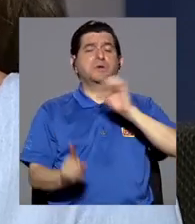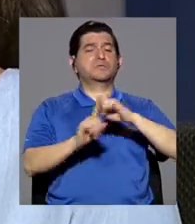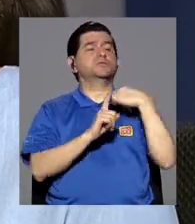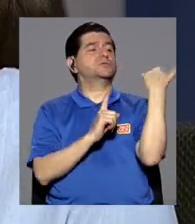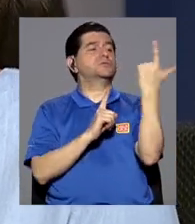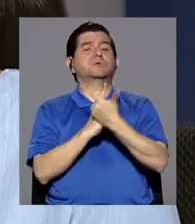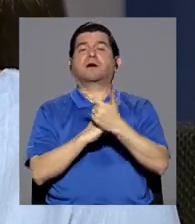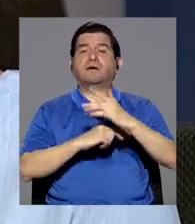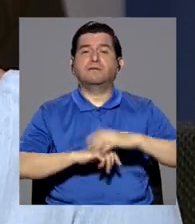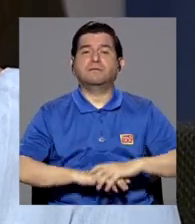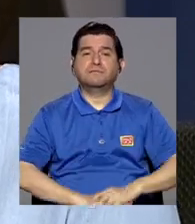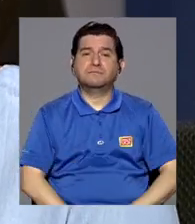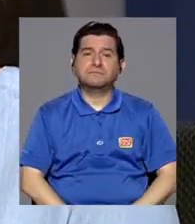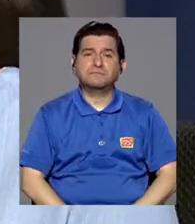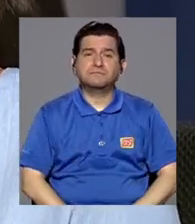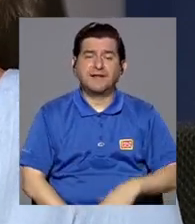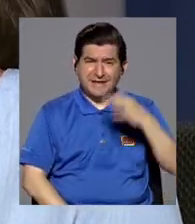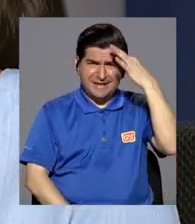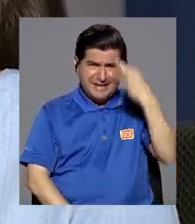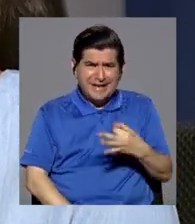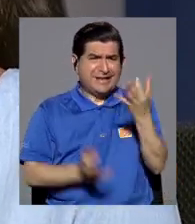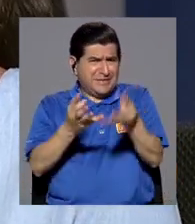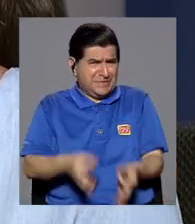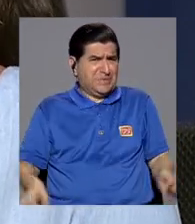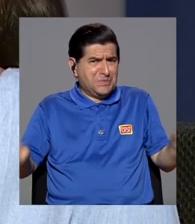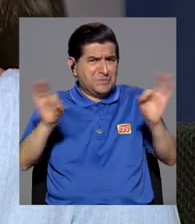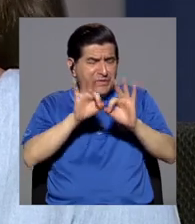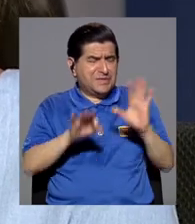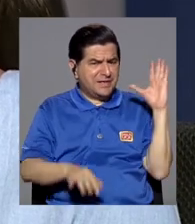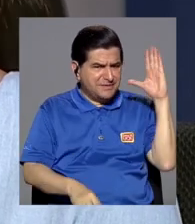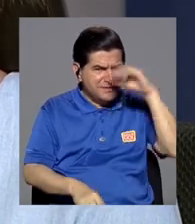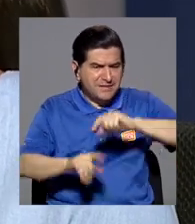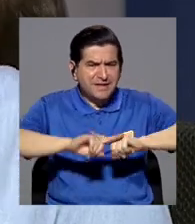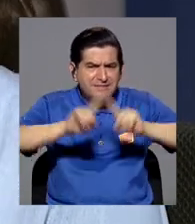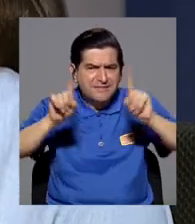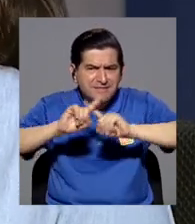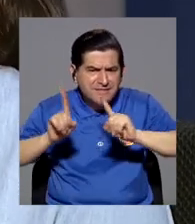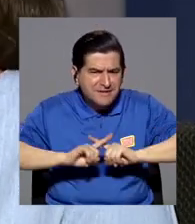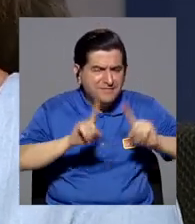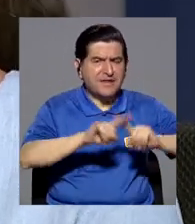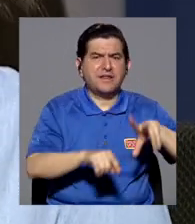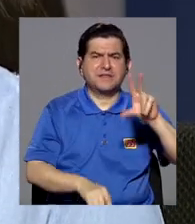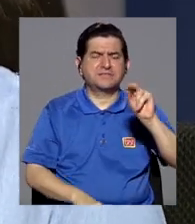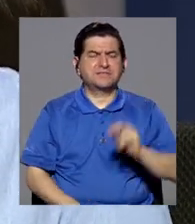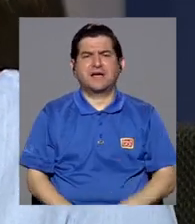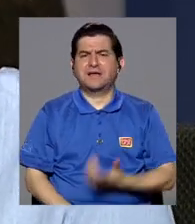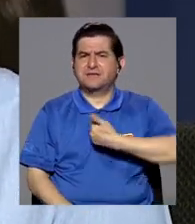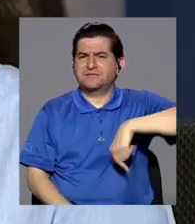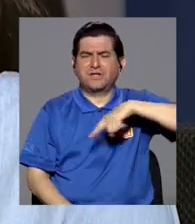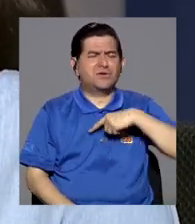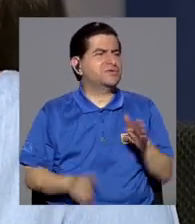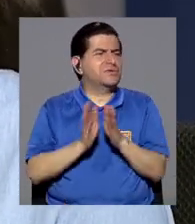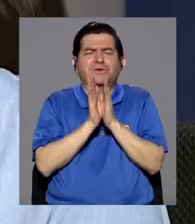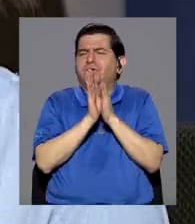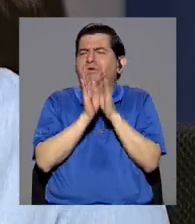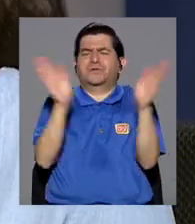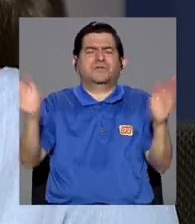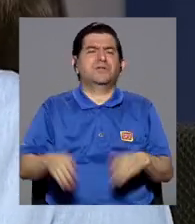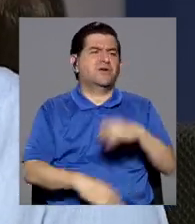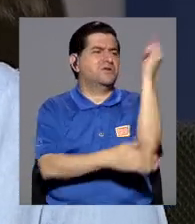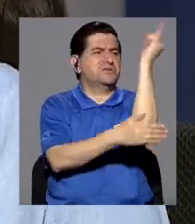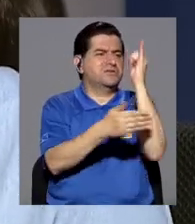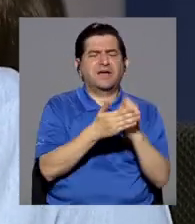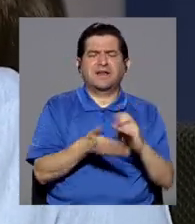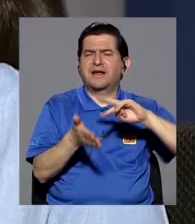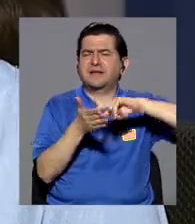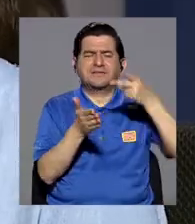social entonces creo que lo importante es reconocer las diferencias y no caer en general en generalizaciones de que el arte es